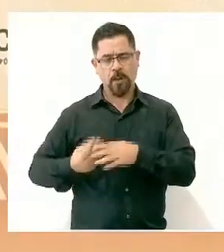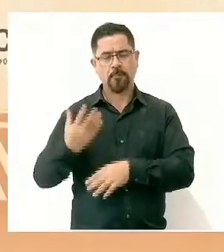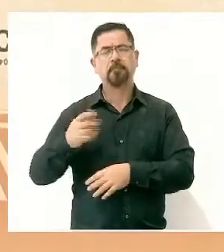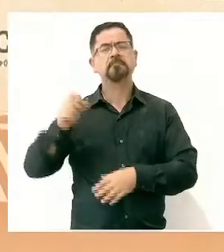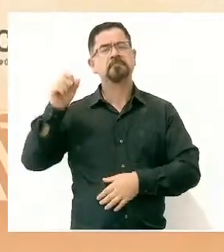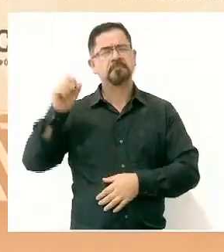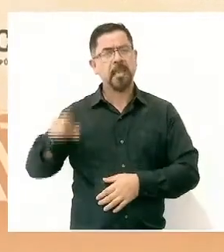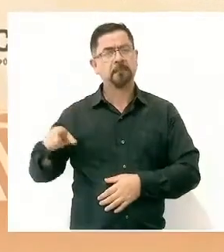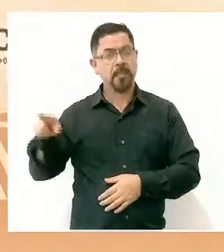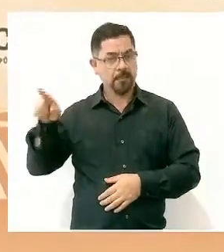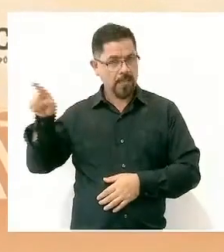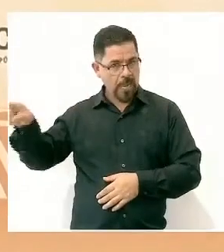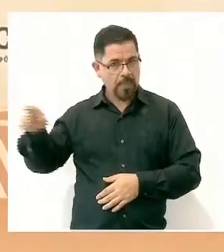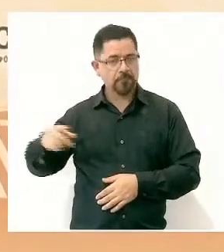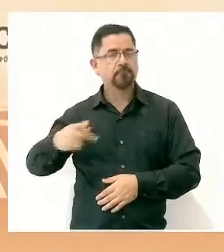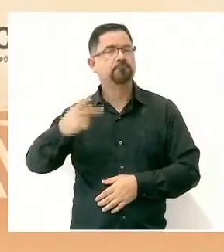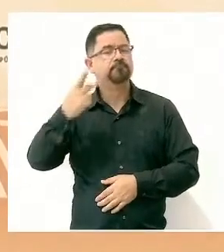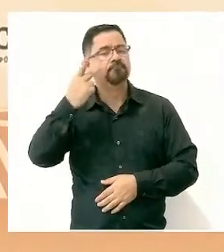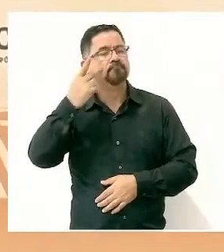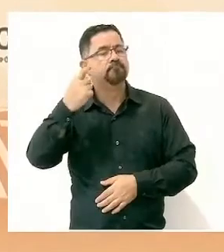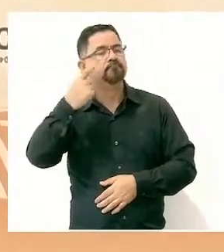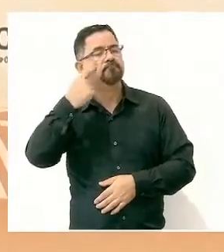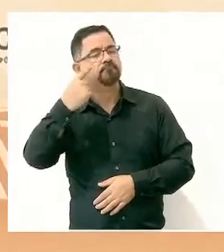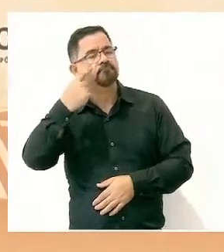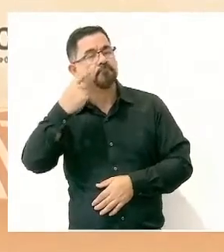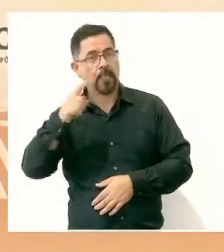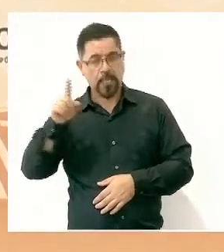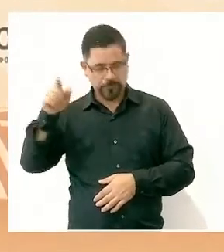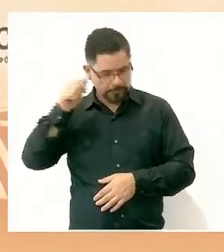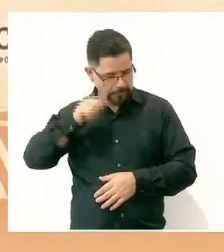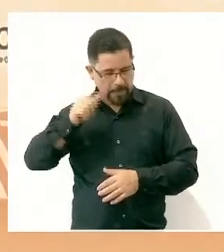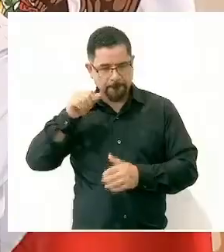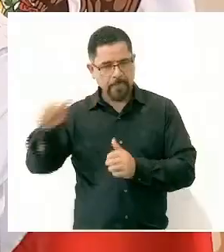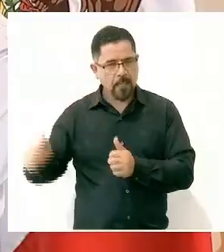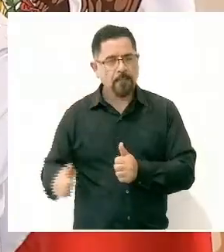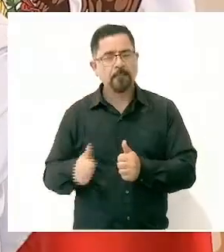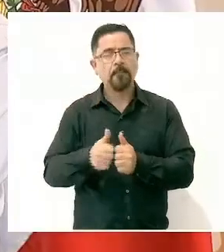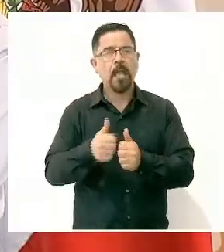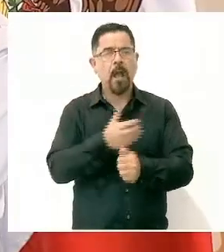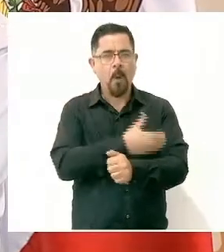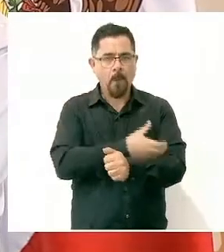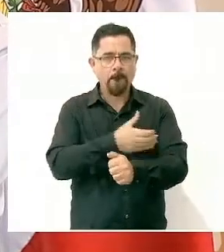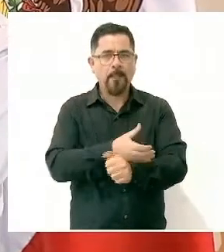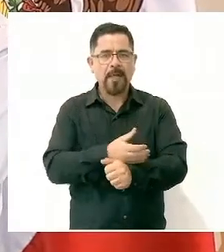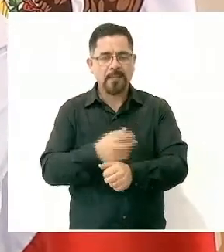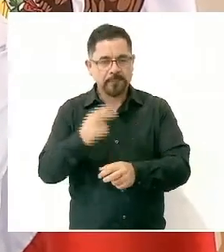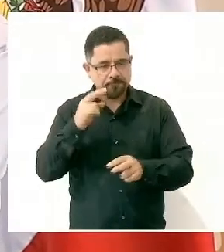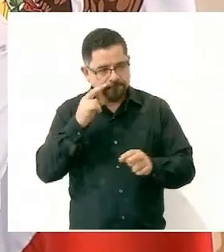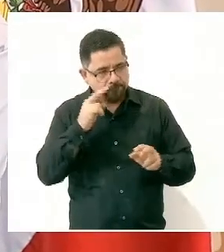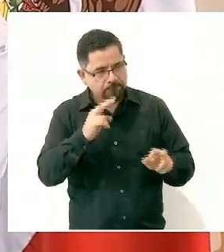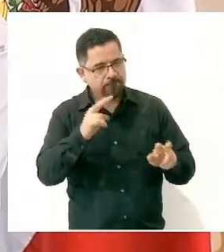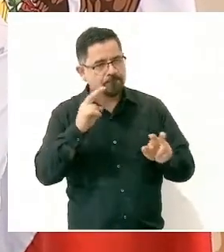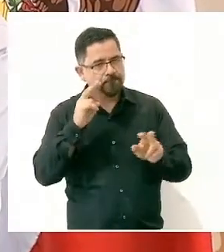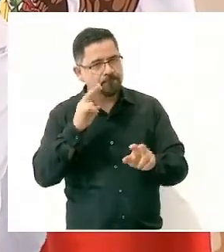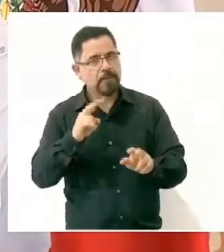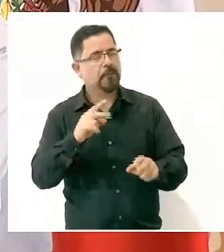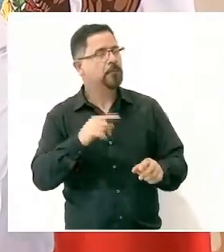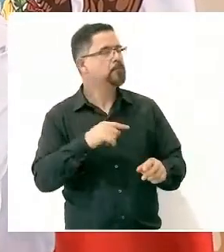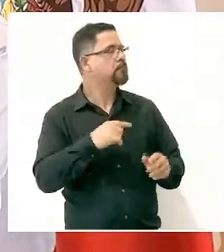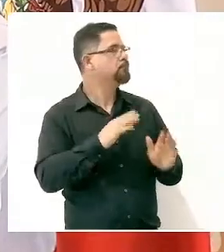va a estar pendiente y me va a acompañar para que se cumpla